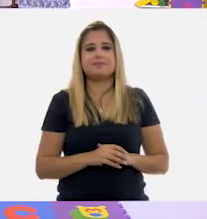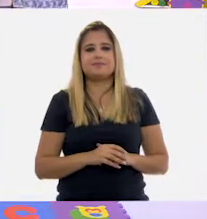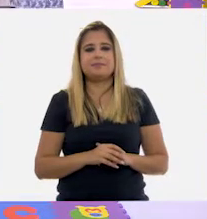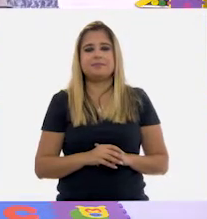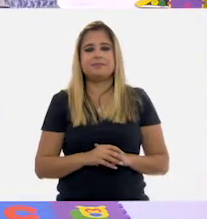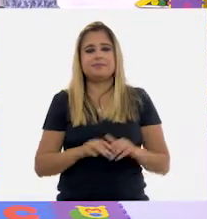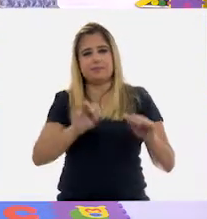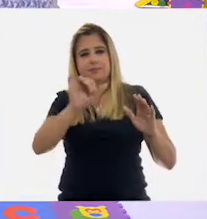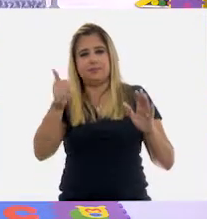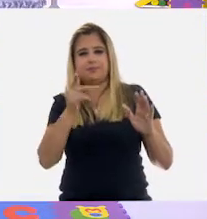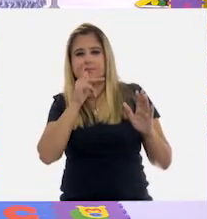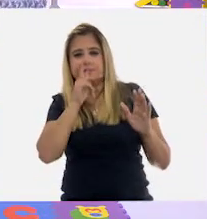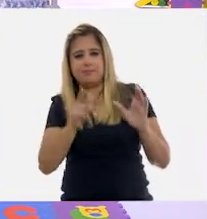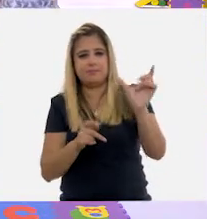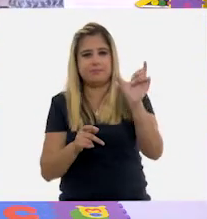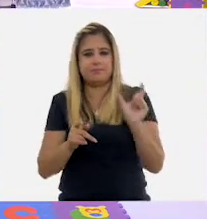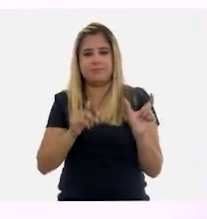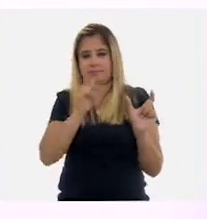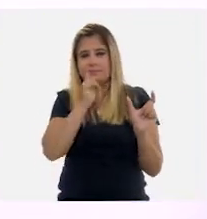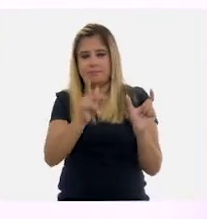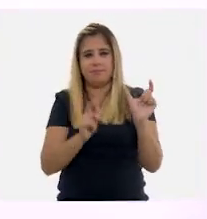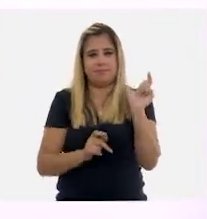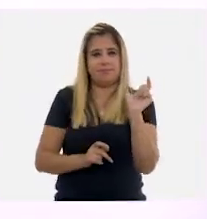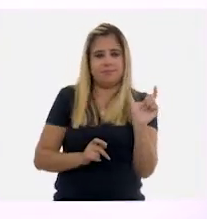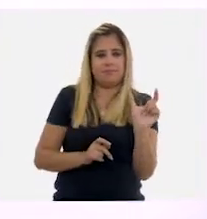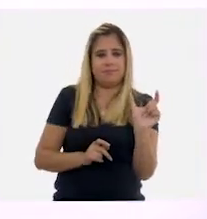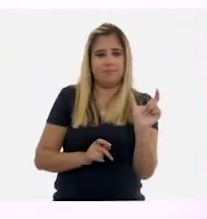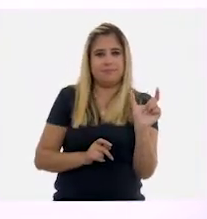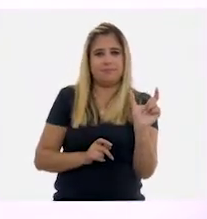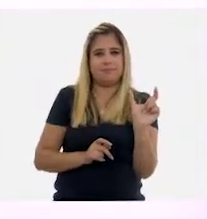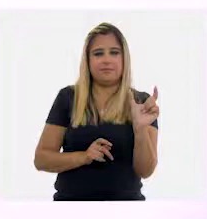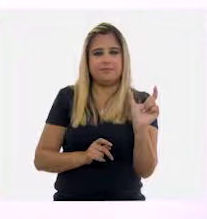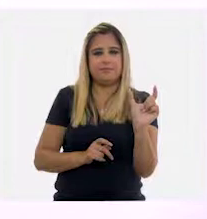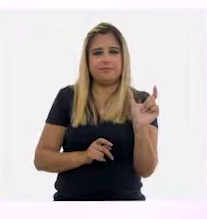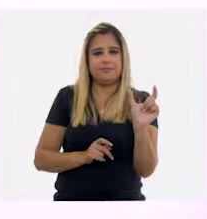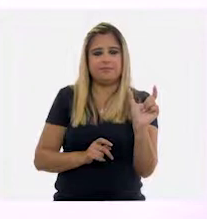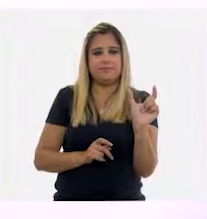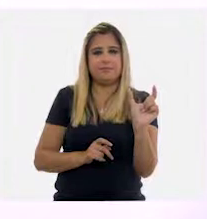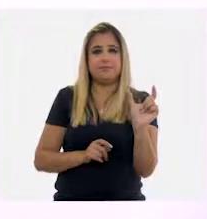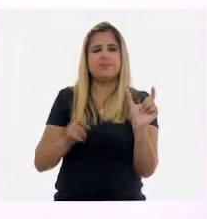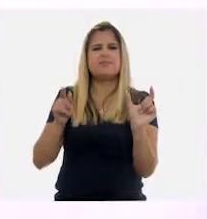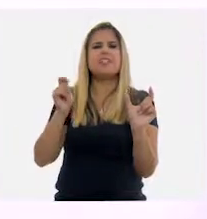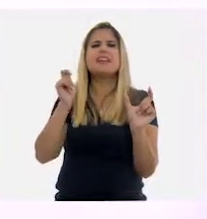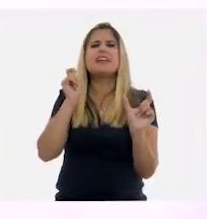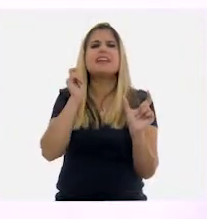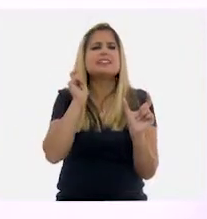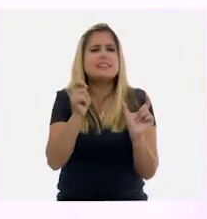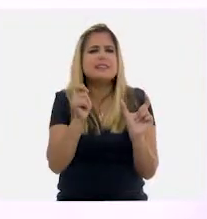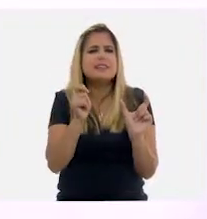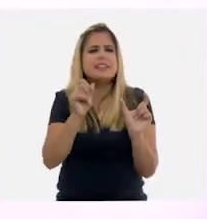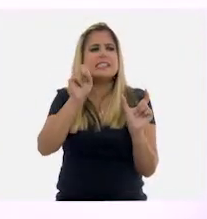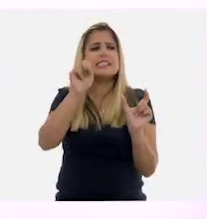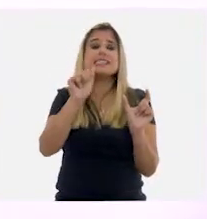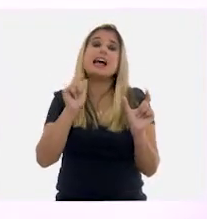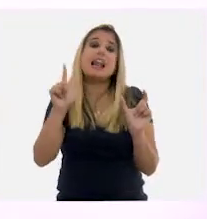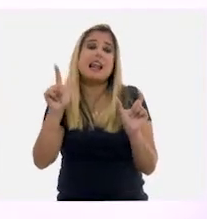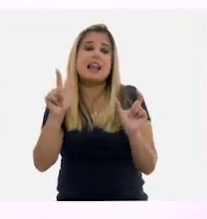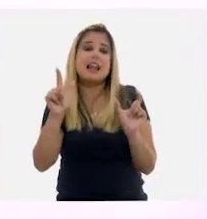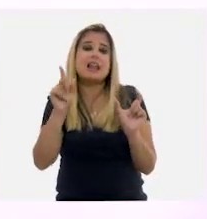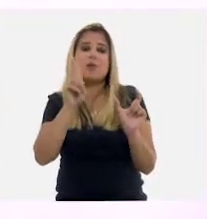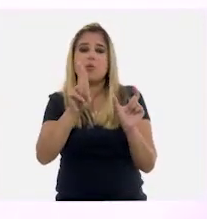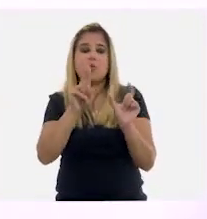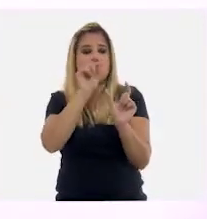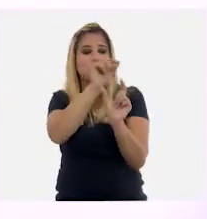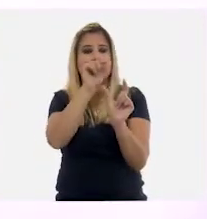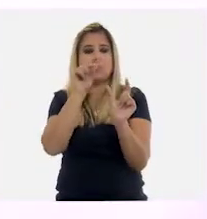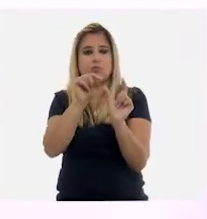esta palabra, porque es una palabra, aquí significa sal.